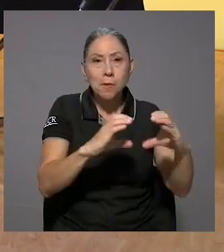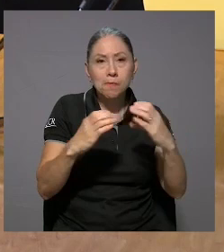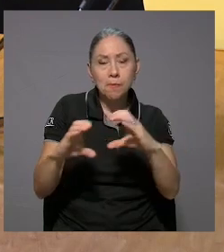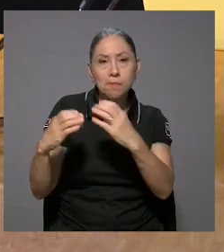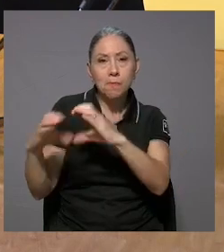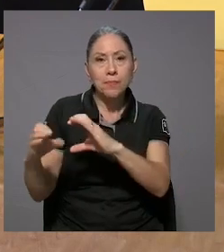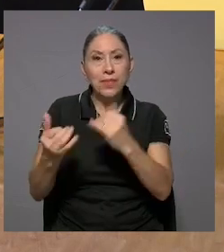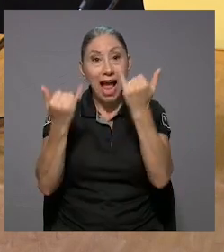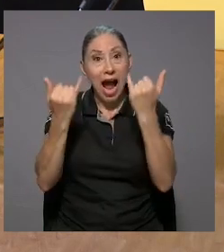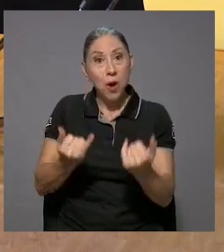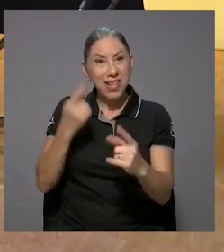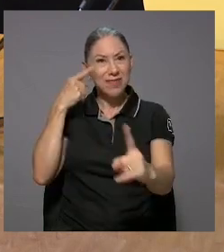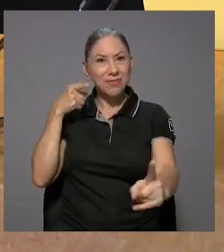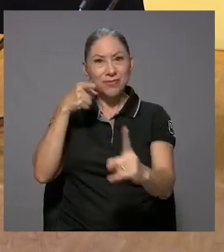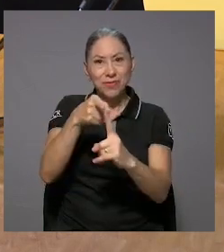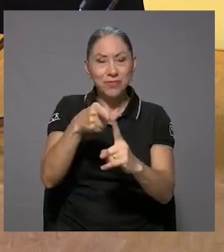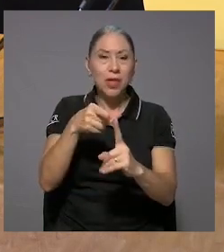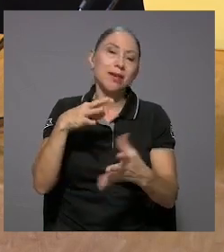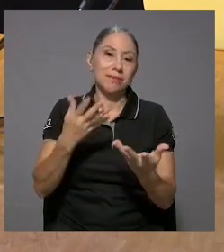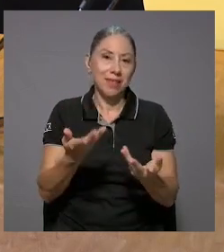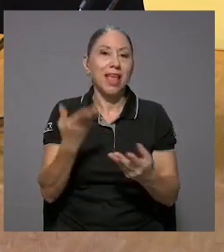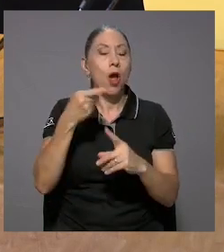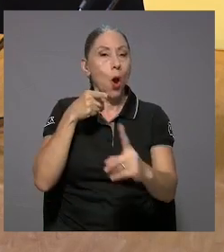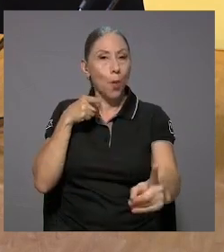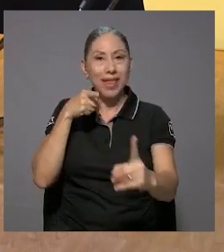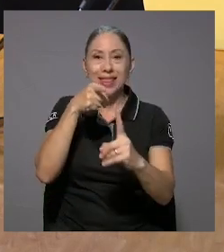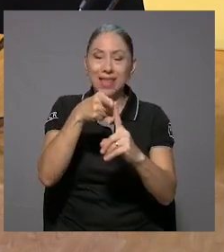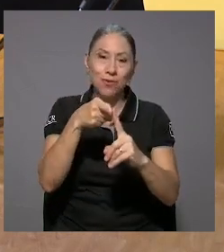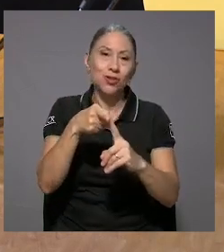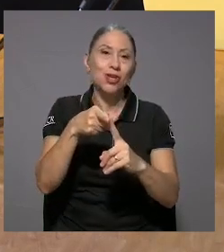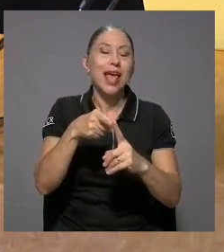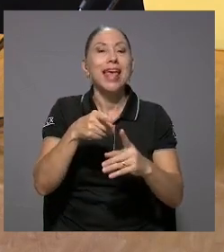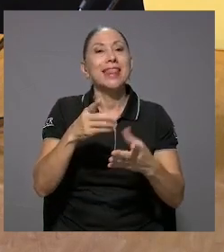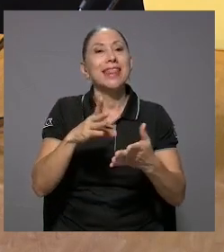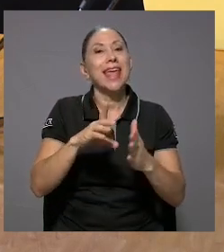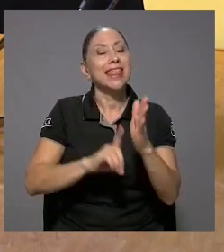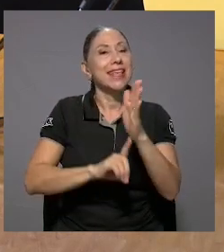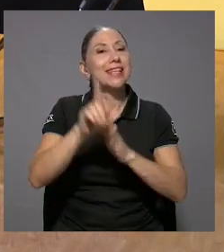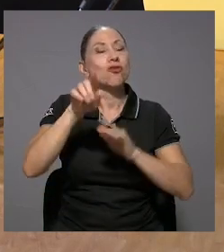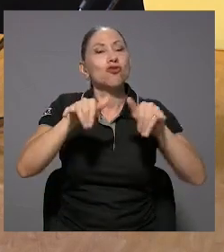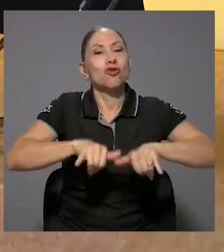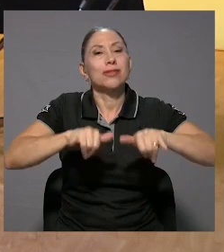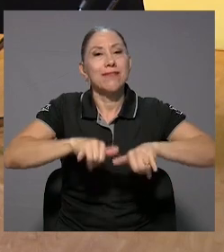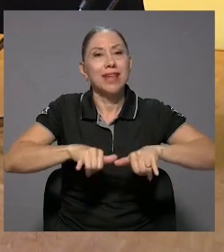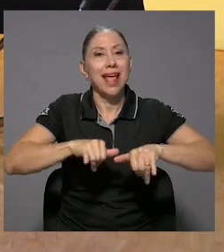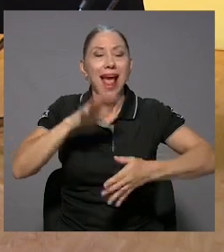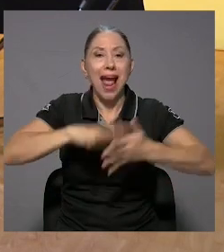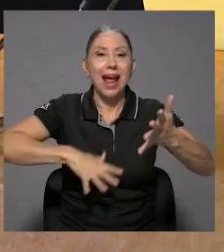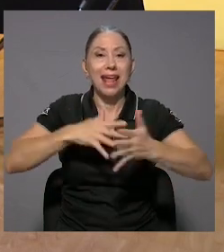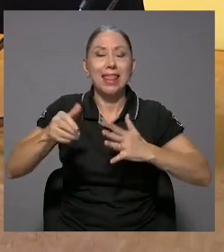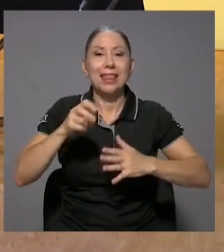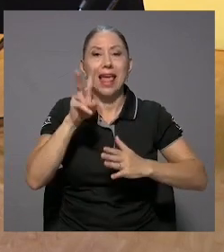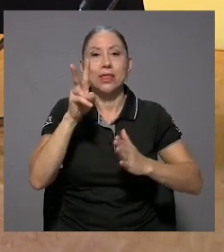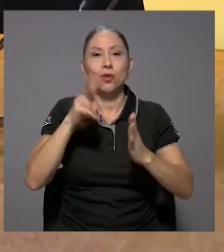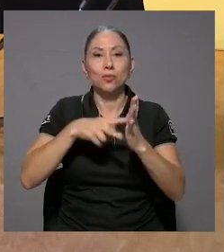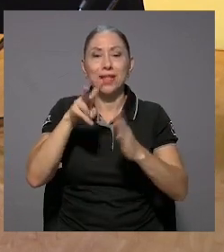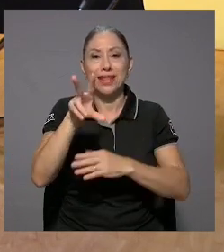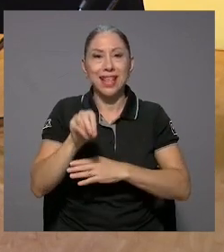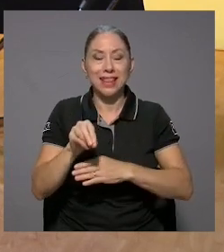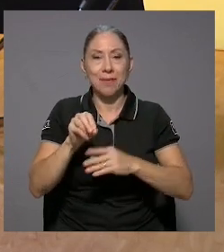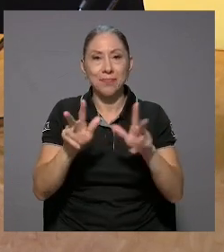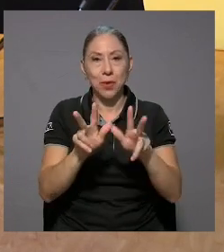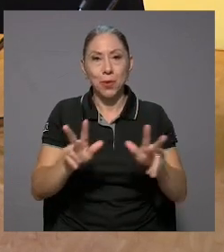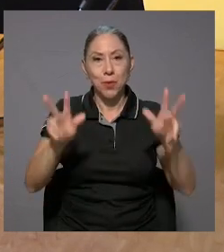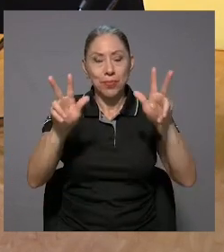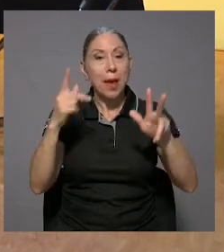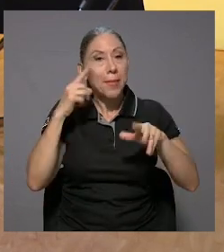en tendencia son los Objetivos de Desarrollo Sostenible, por ejemplo, de la Agenda 2030 de Naciones Unidas. Para poder mejorar bueno, la